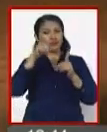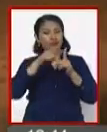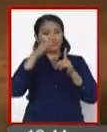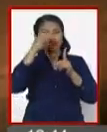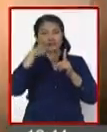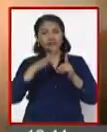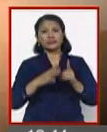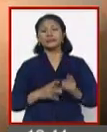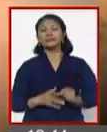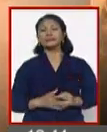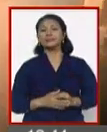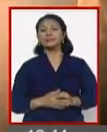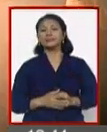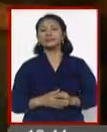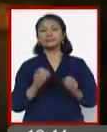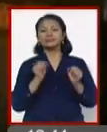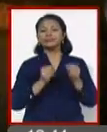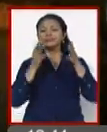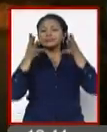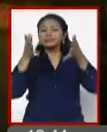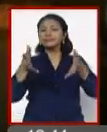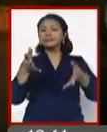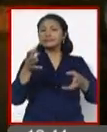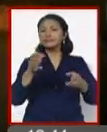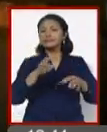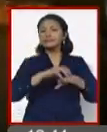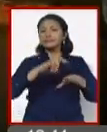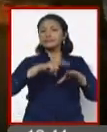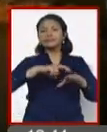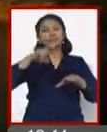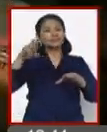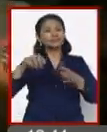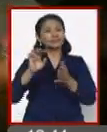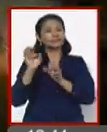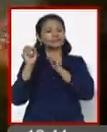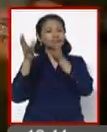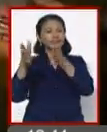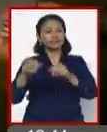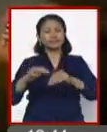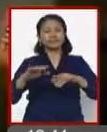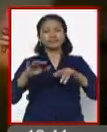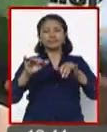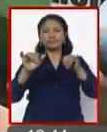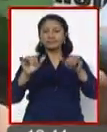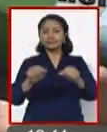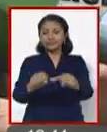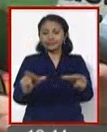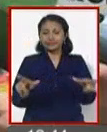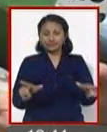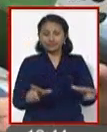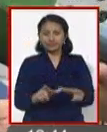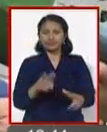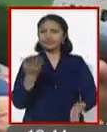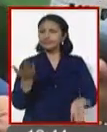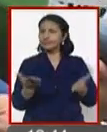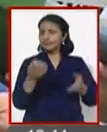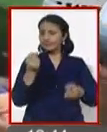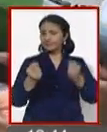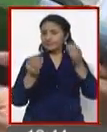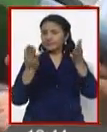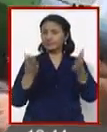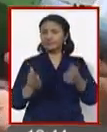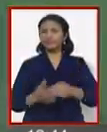señor lo habrían lanzado de un auto, lo habían bajado de un auto y lo habían colocado ahí en el piso. Aparentemente el